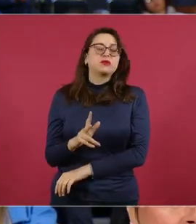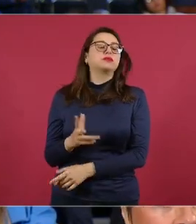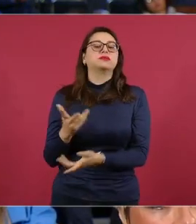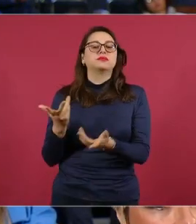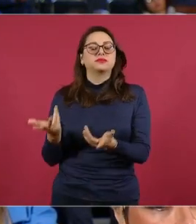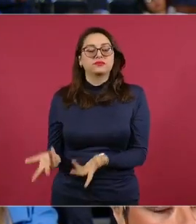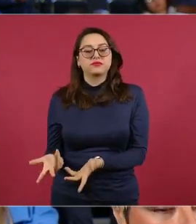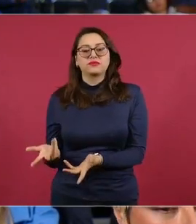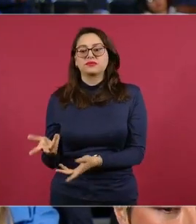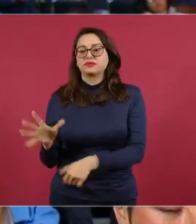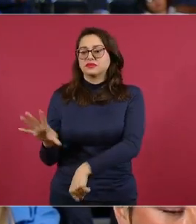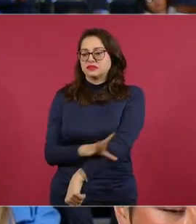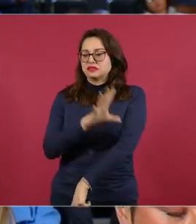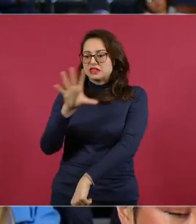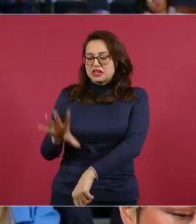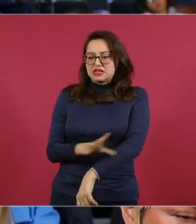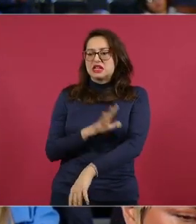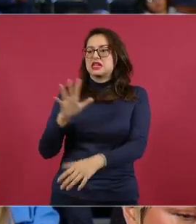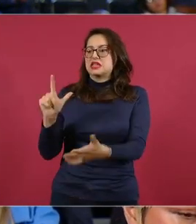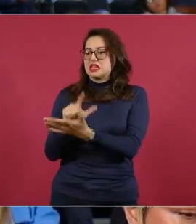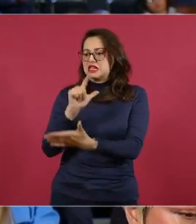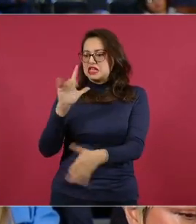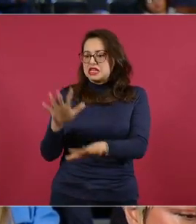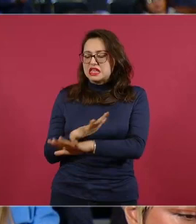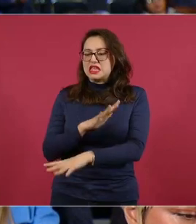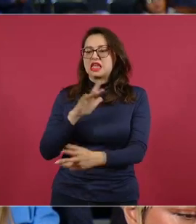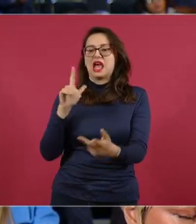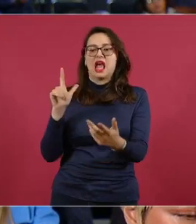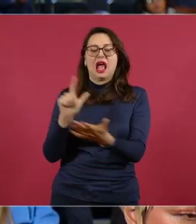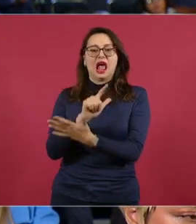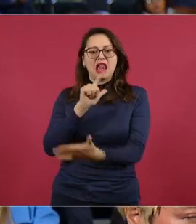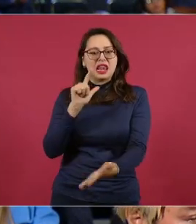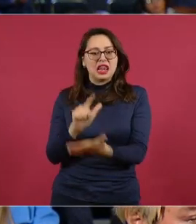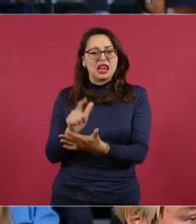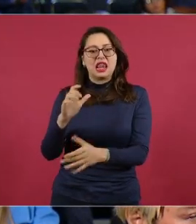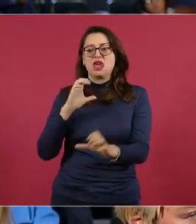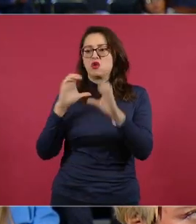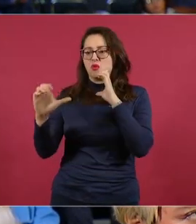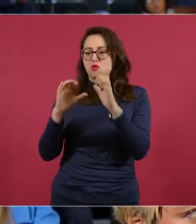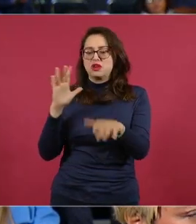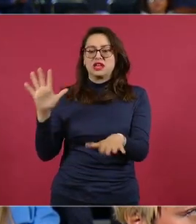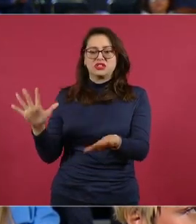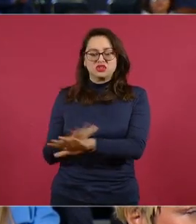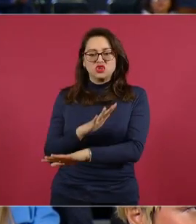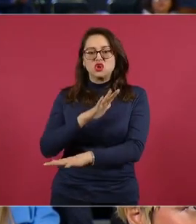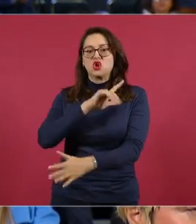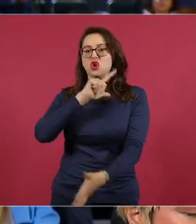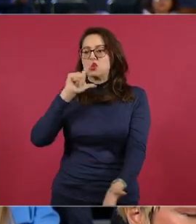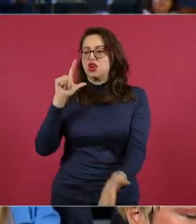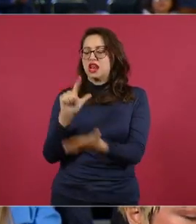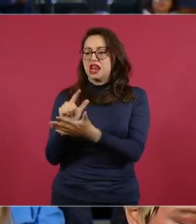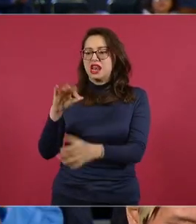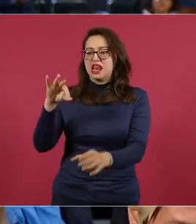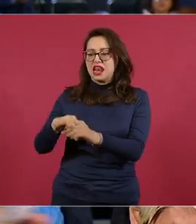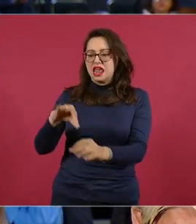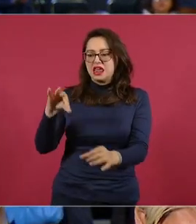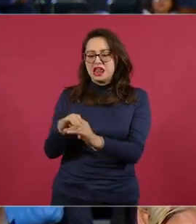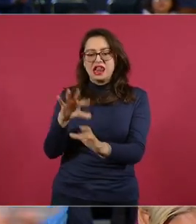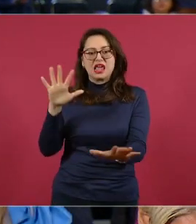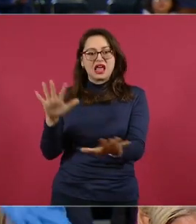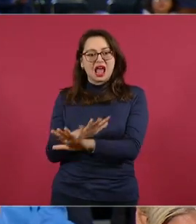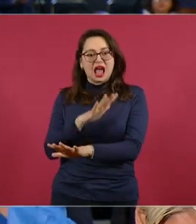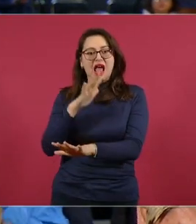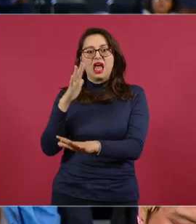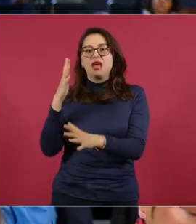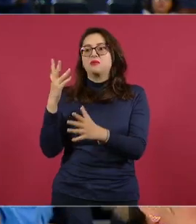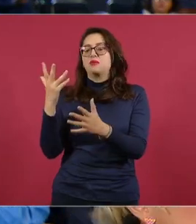realizó la reforma energética, la reforma de telecomunicaciones, la reforma político-electoral, es la que permite pues es la